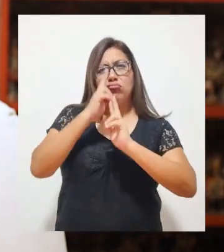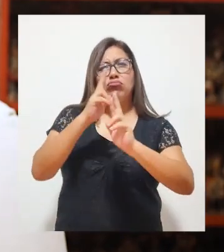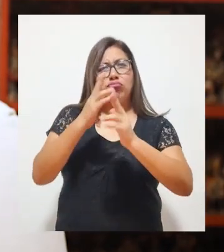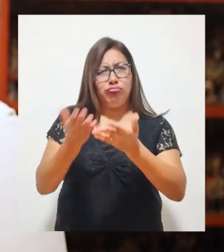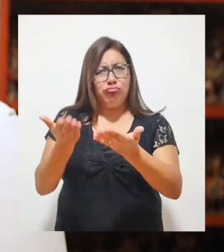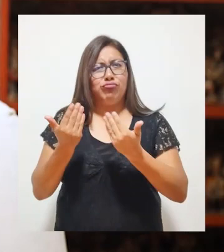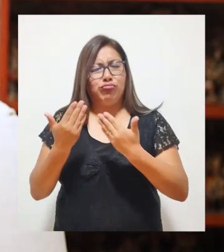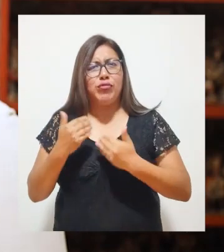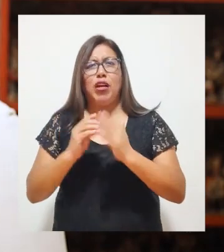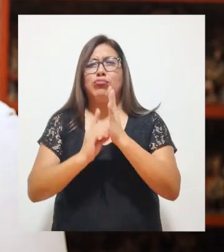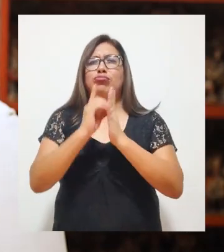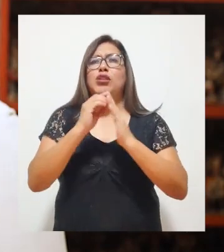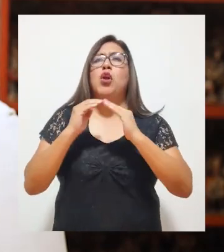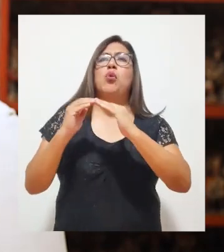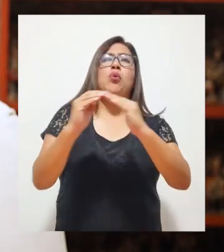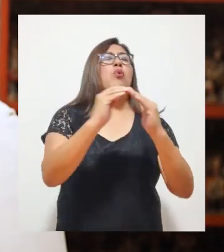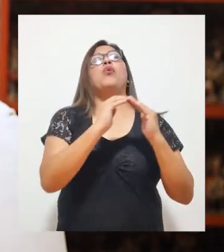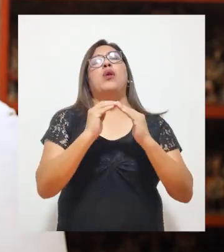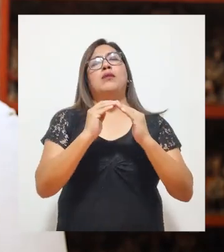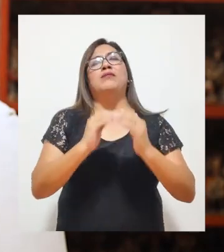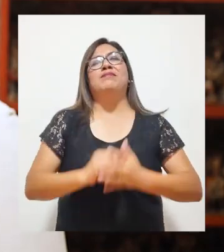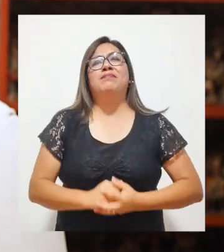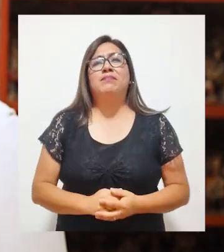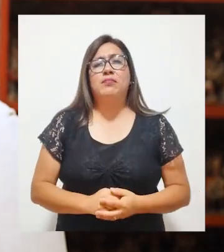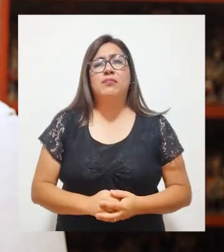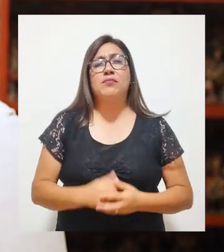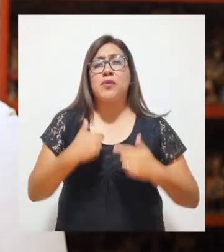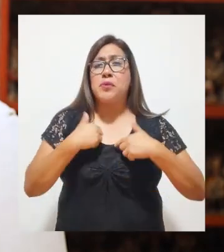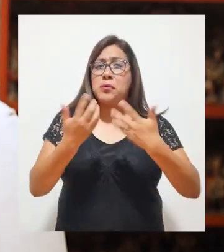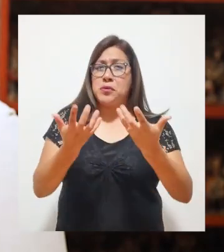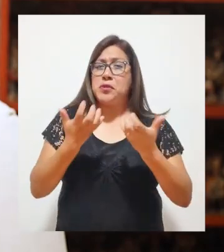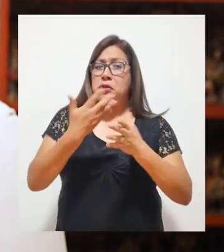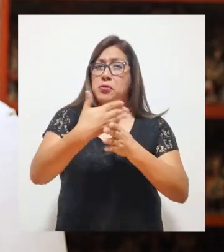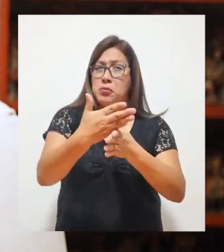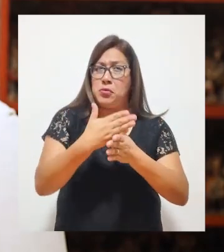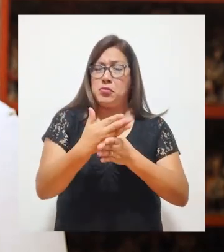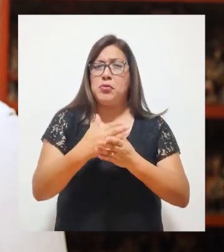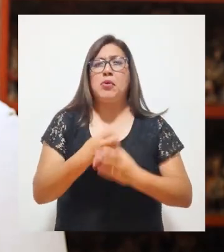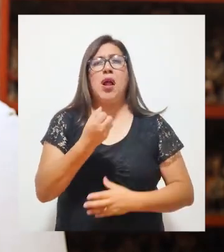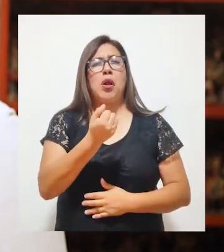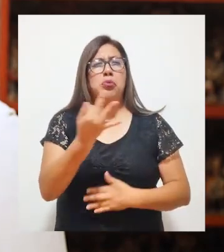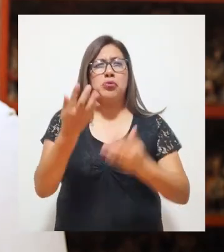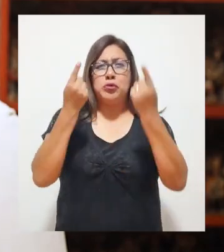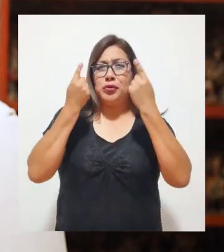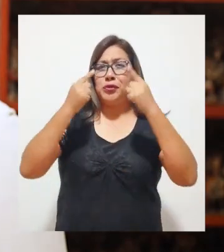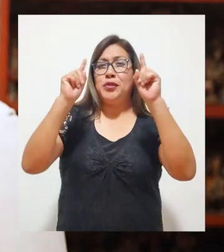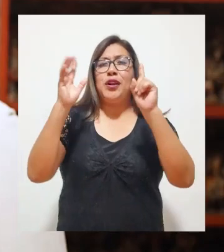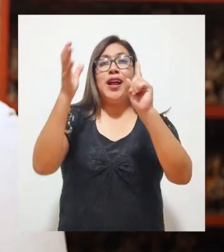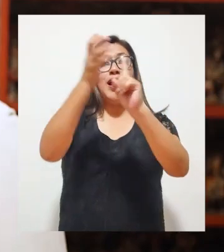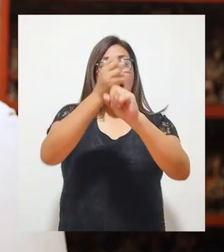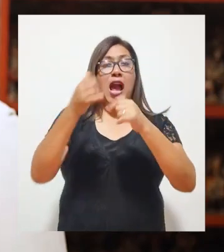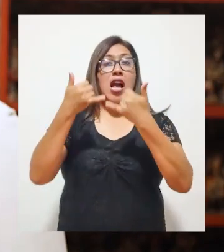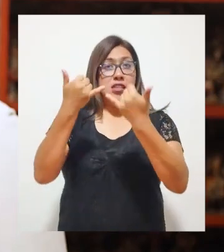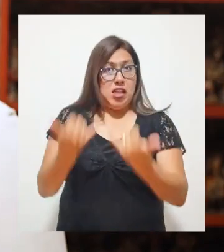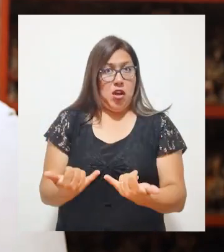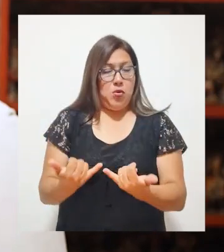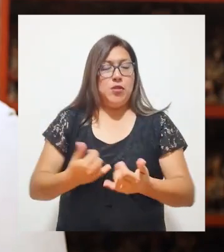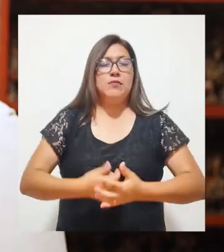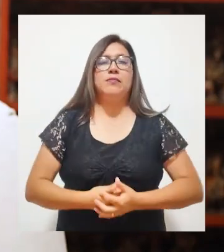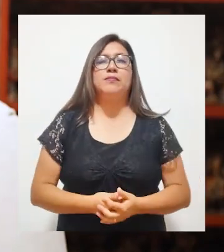de desarrollo en igualdad de condiciones. Quiero compartir algunos logros alcanzados a la